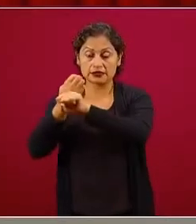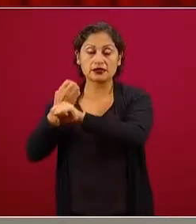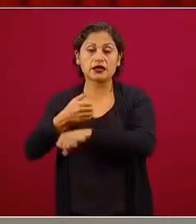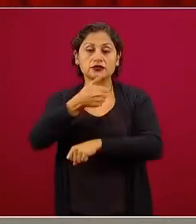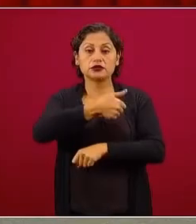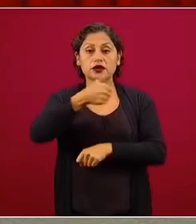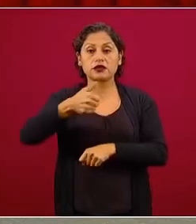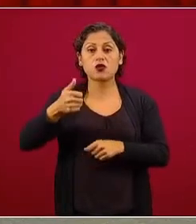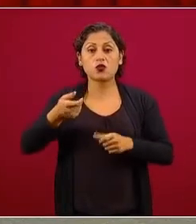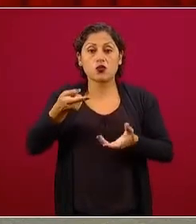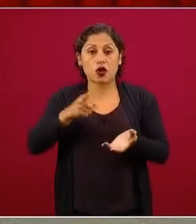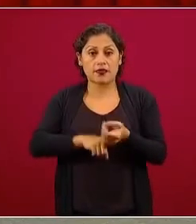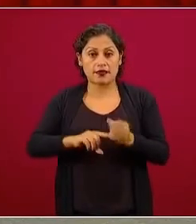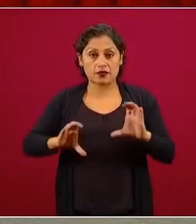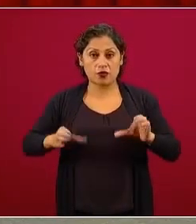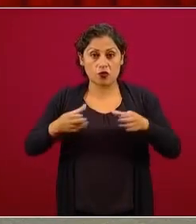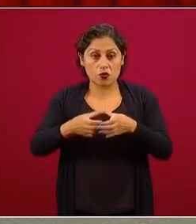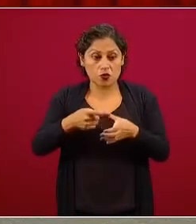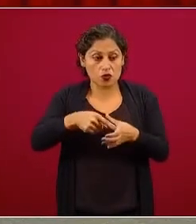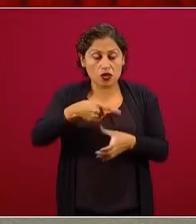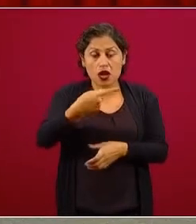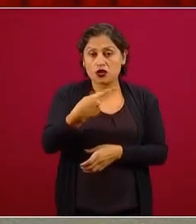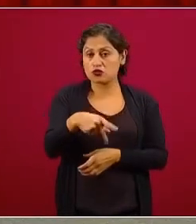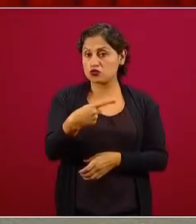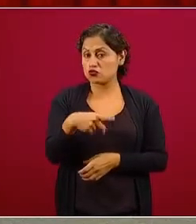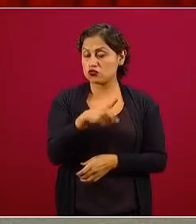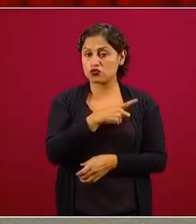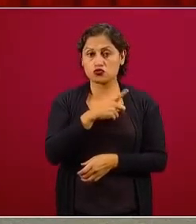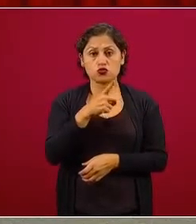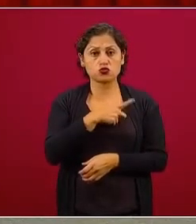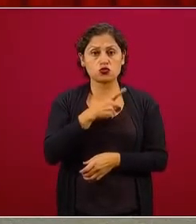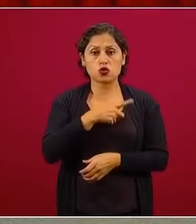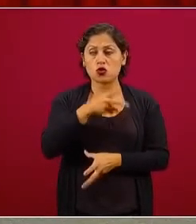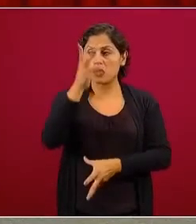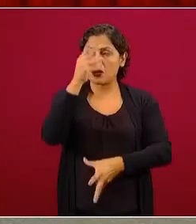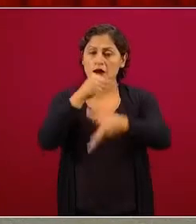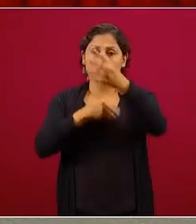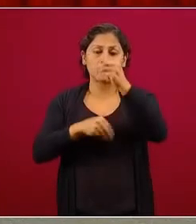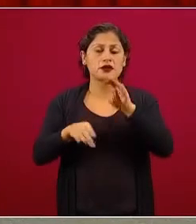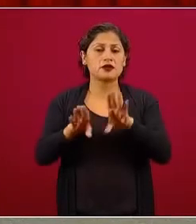comunidades han encontrado formas de detener su impacto de cada